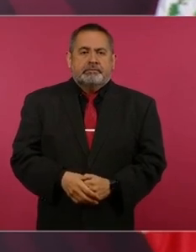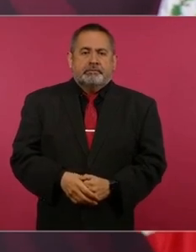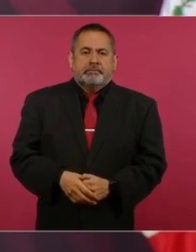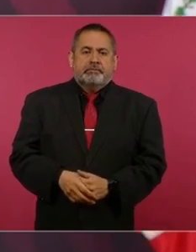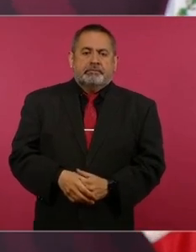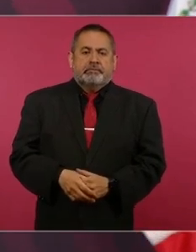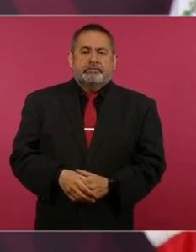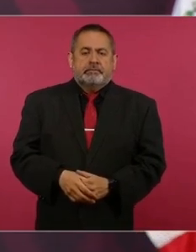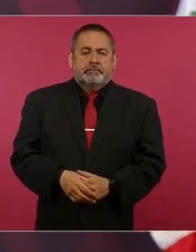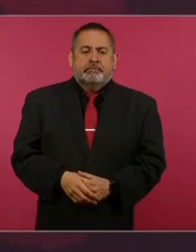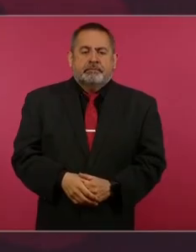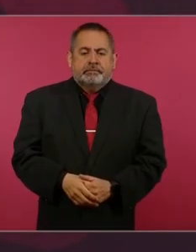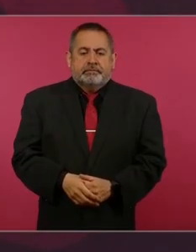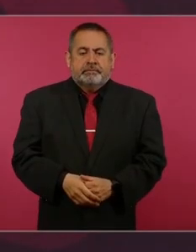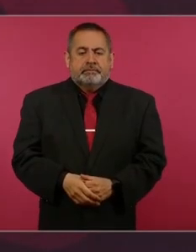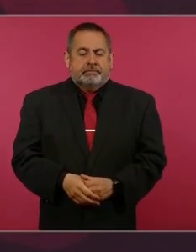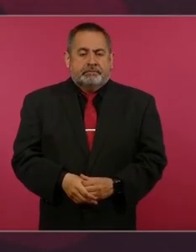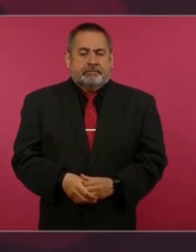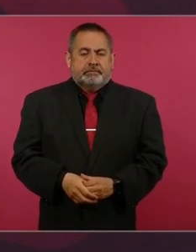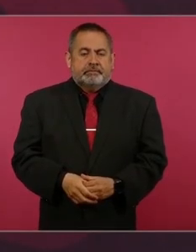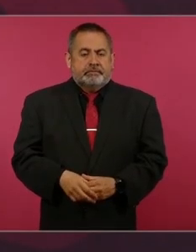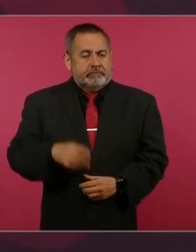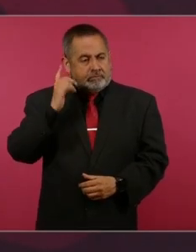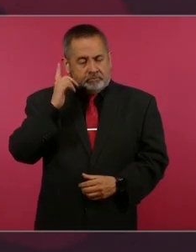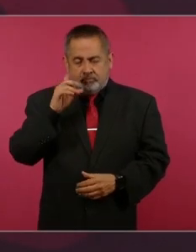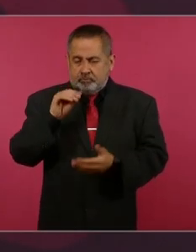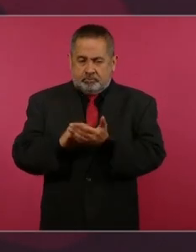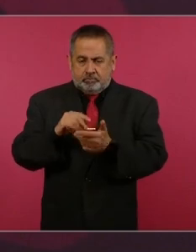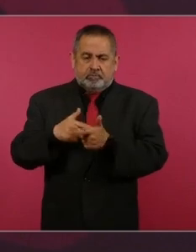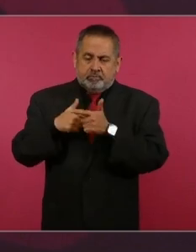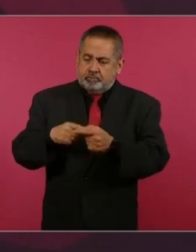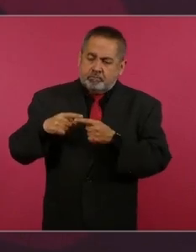Y ojalá y se siga